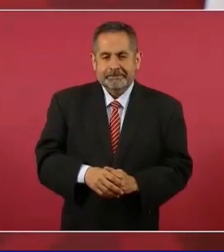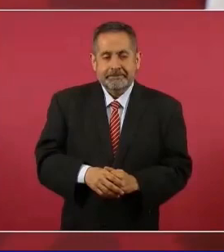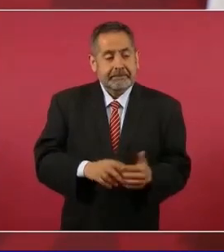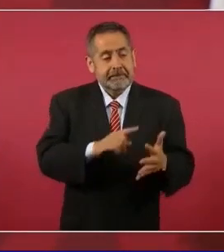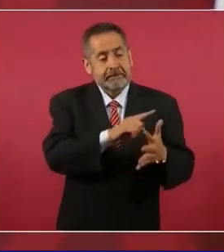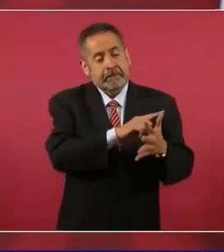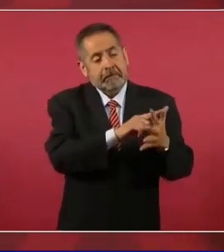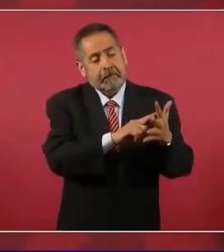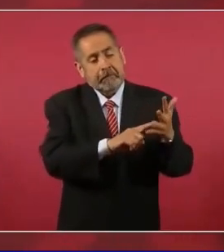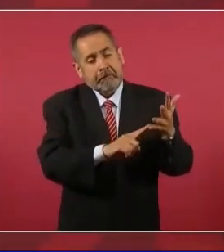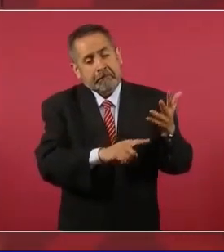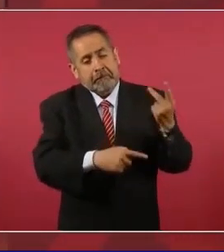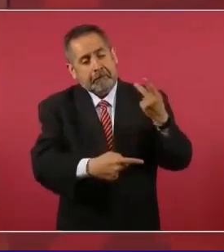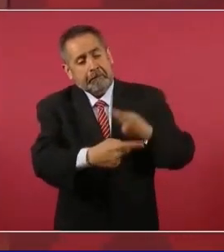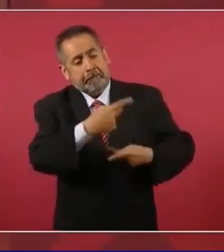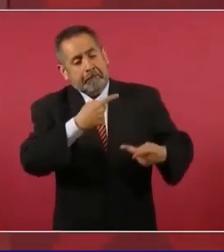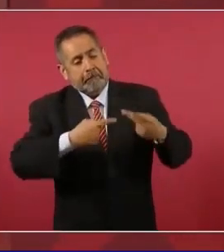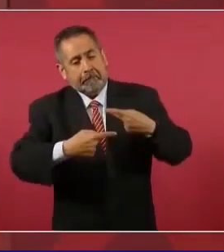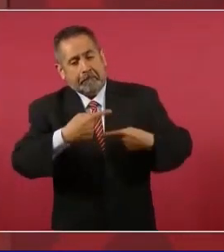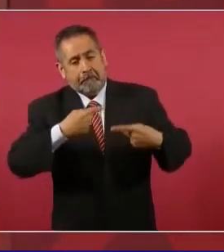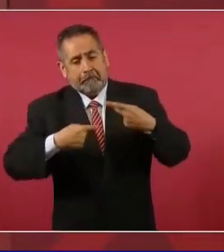cuestionan y a veces insultan,